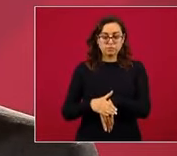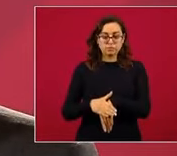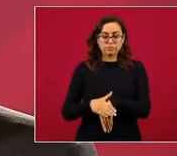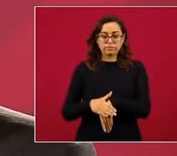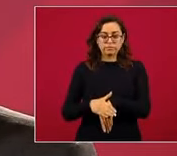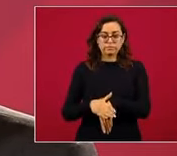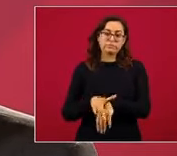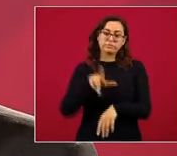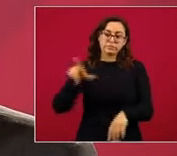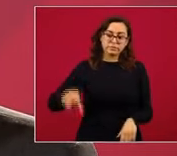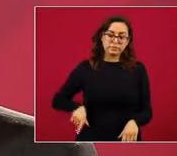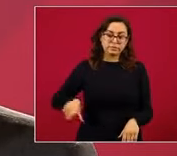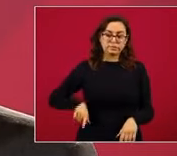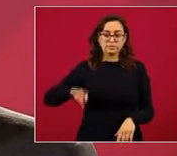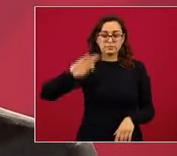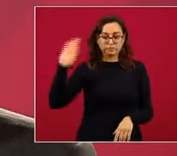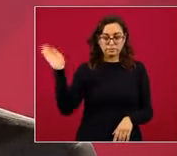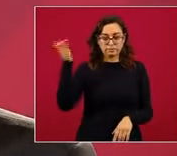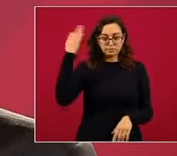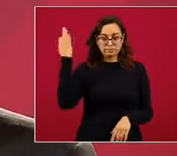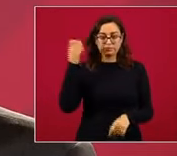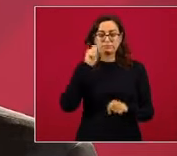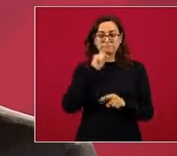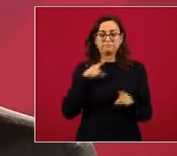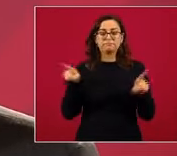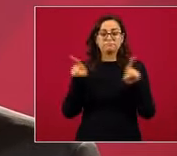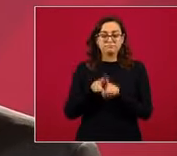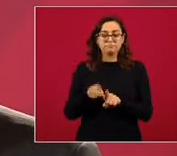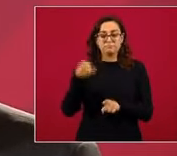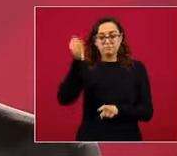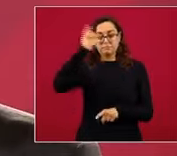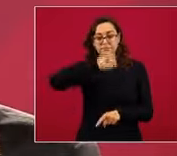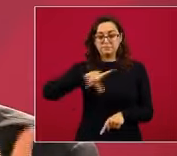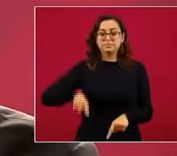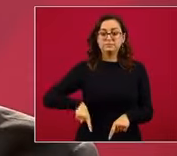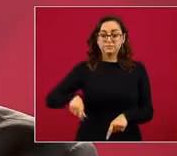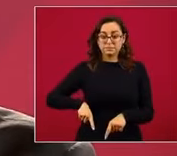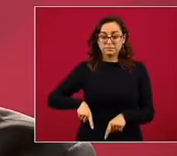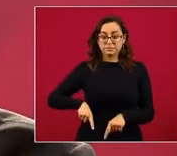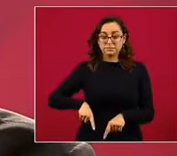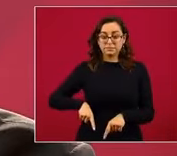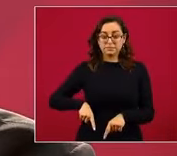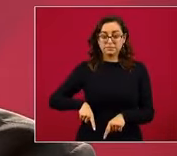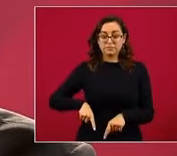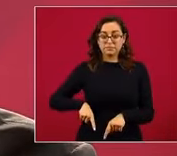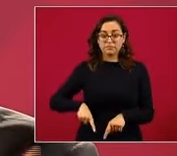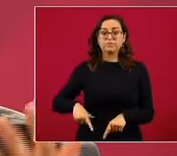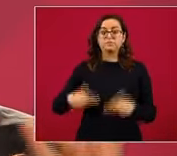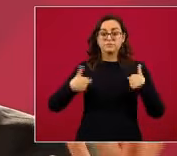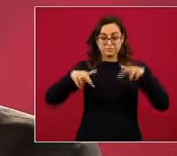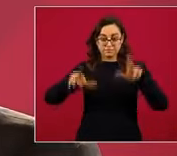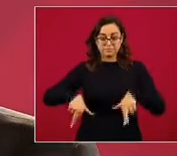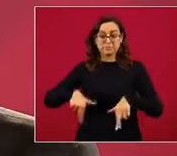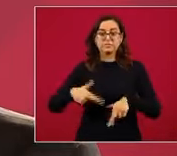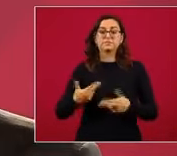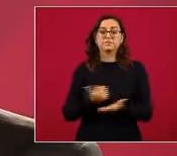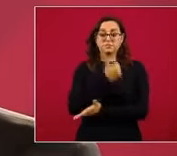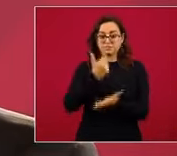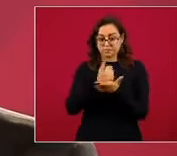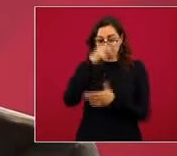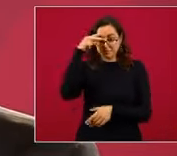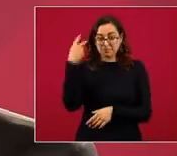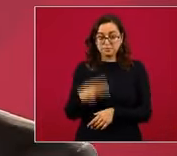luego, del gobierno federal y con la autorización de la propia jefa de gobierno, a nombre del gobierno de la Ciudad de México. Quienes habitamos